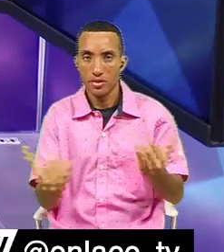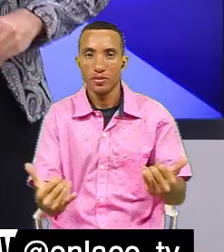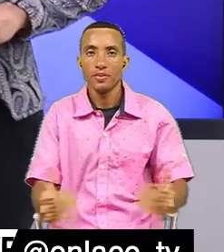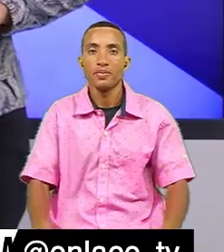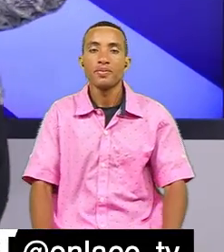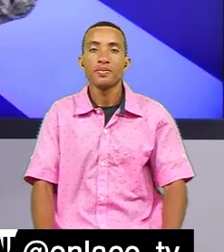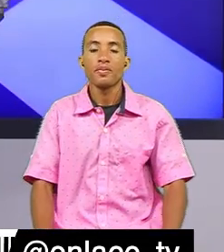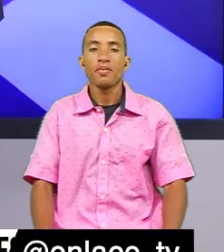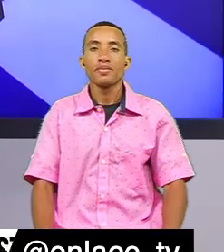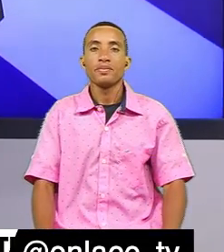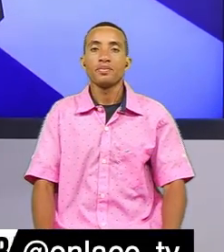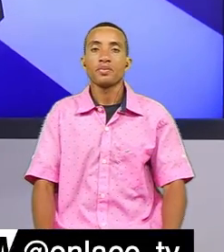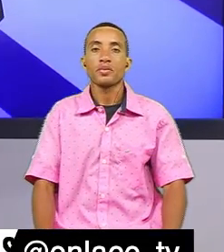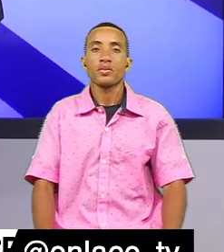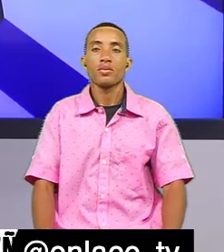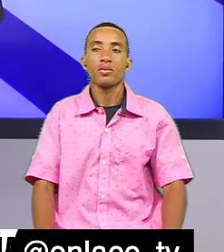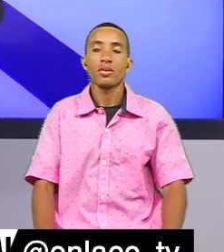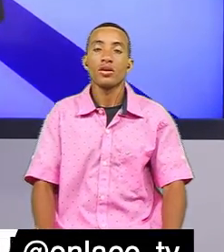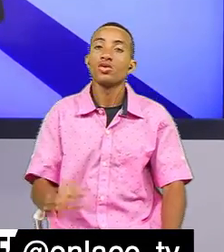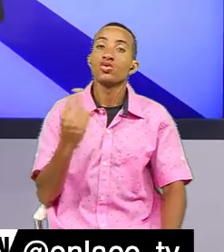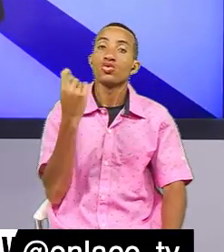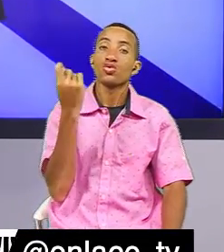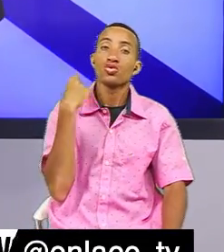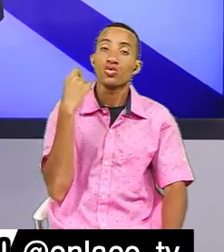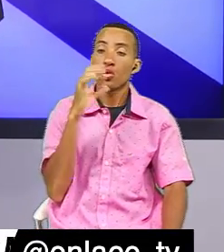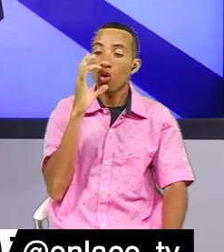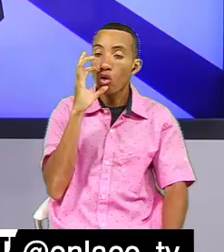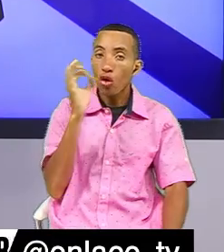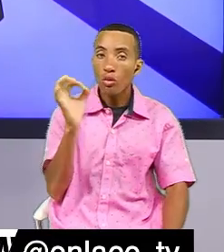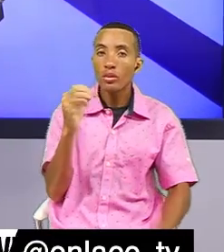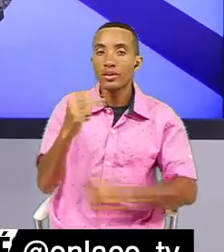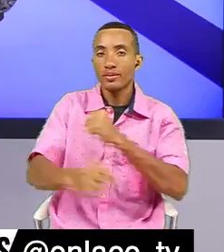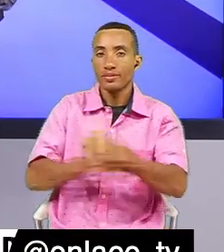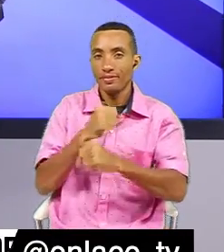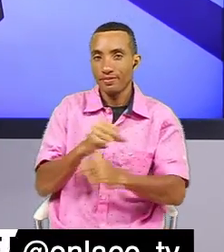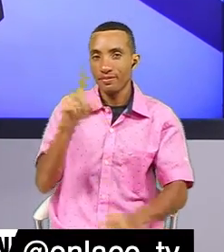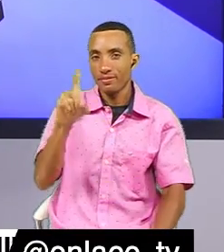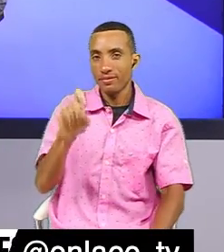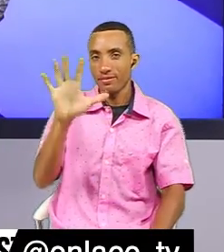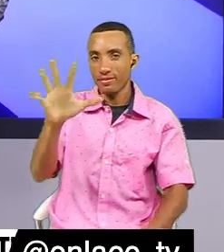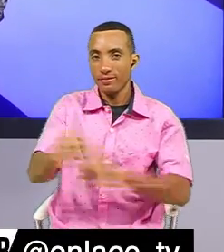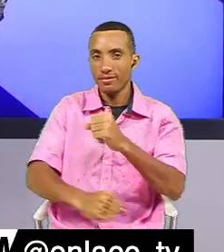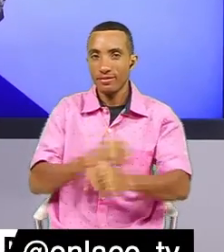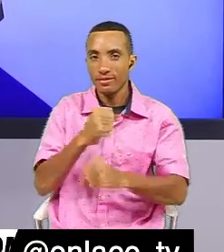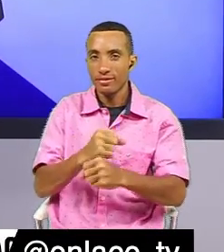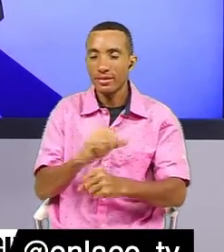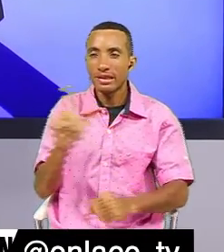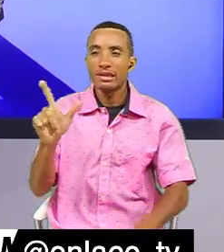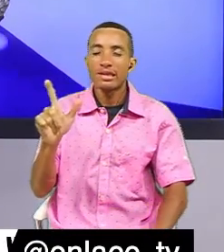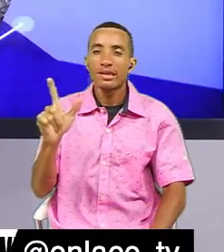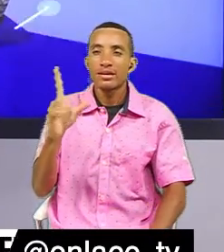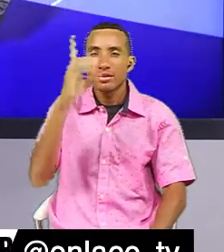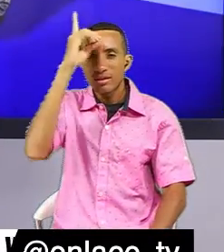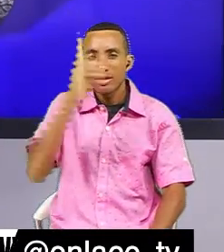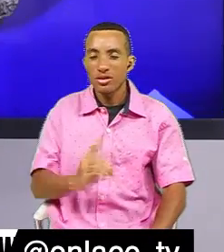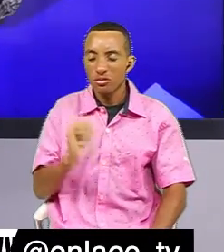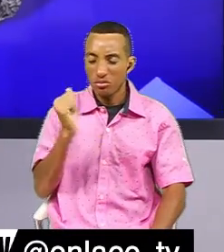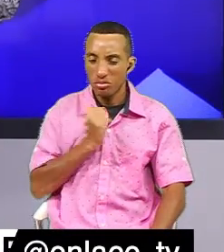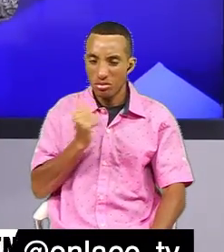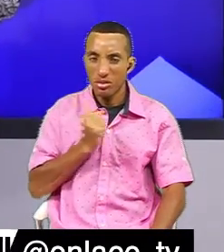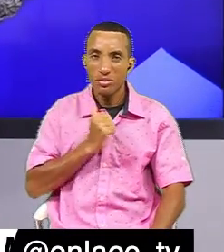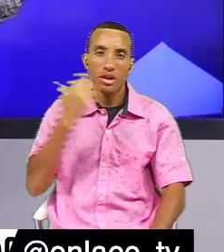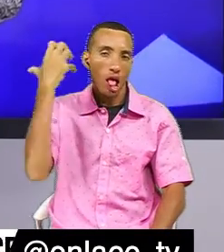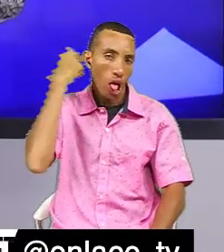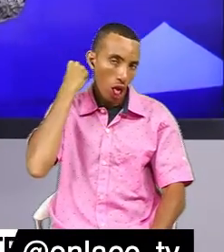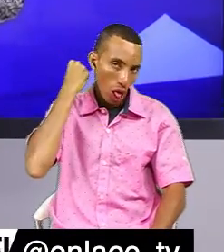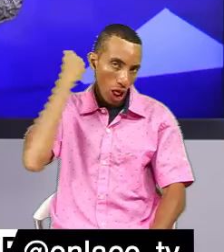hoy. En las últimas horas, un hombre de 65 años de edad tomó la fatal decisión de suicidarse colgándose en una